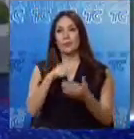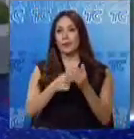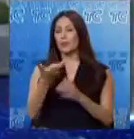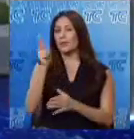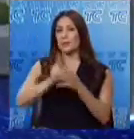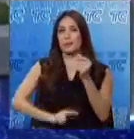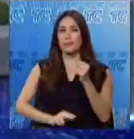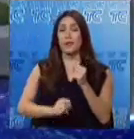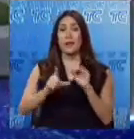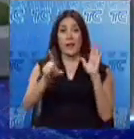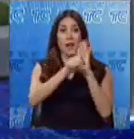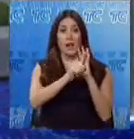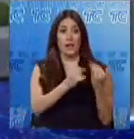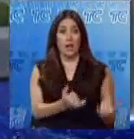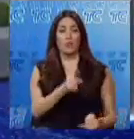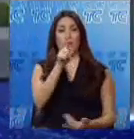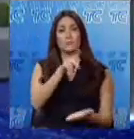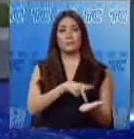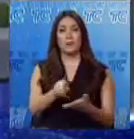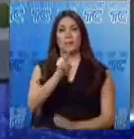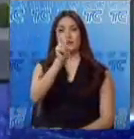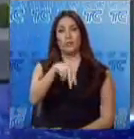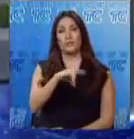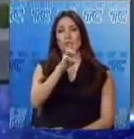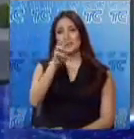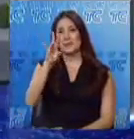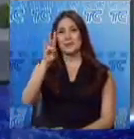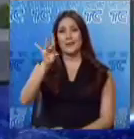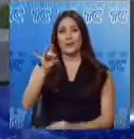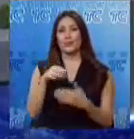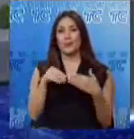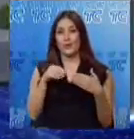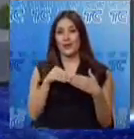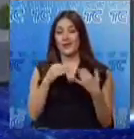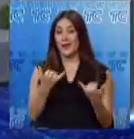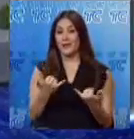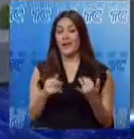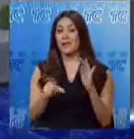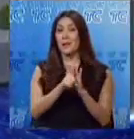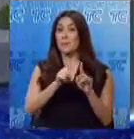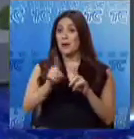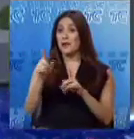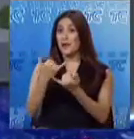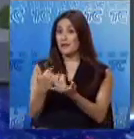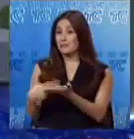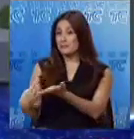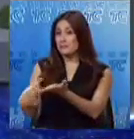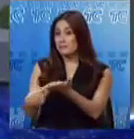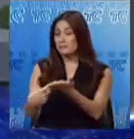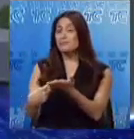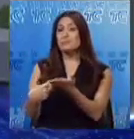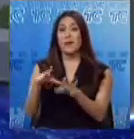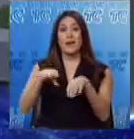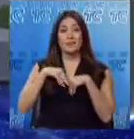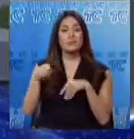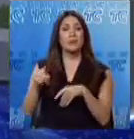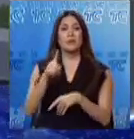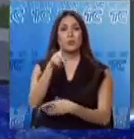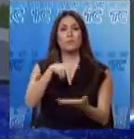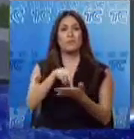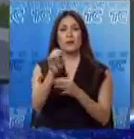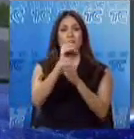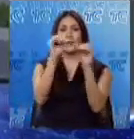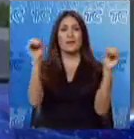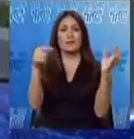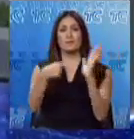$157,000? Con la ley actual pagaría $2,678. Y con la ley que podría aprobarse para evitar la especulación de tierras, no